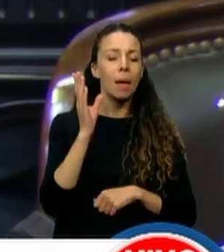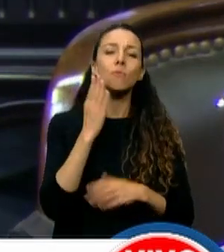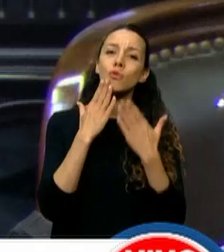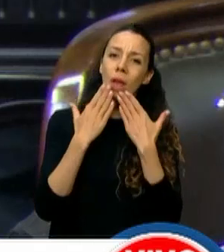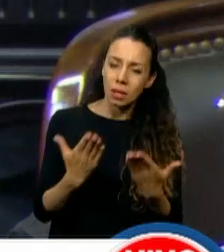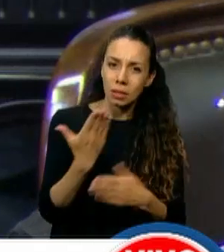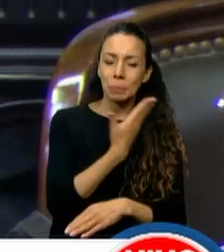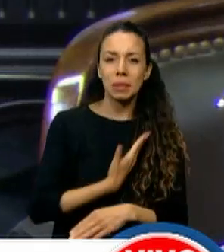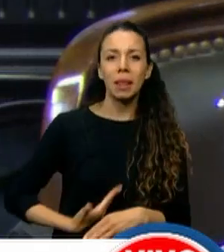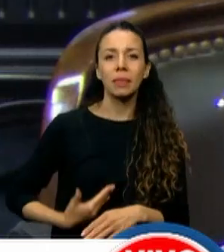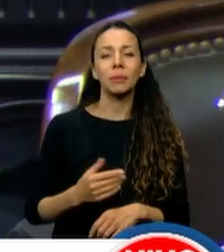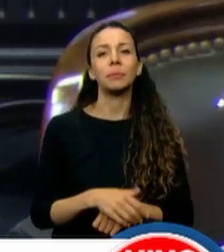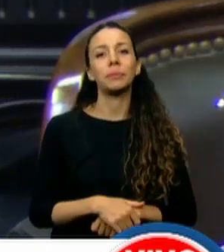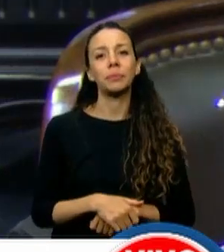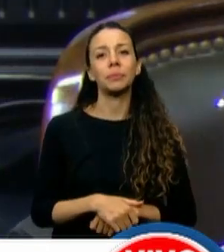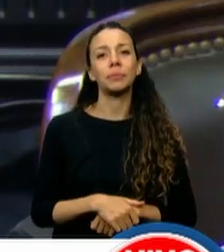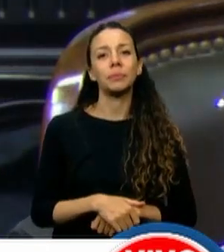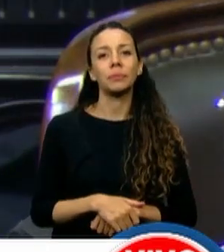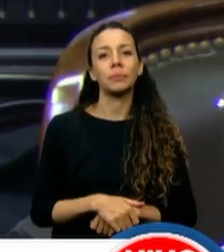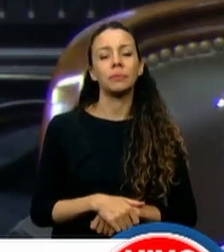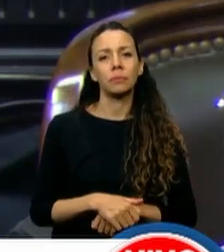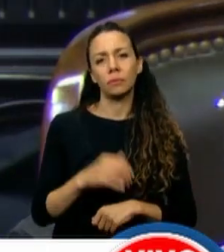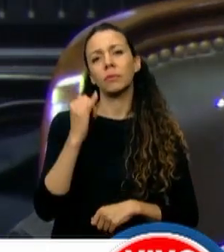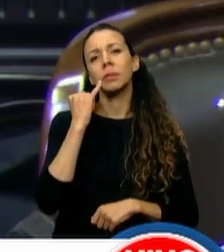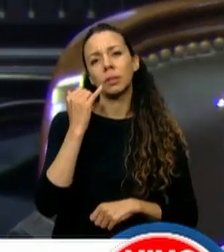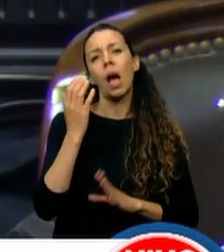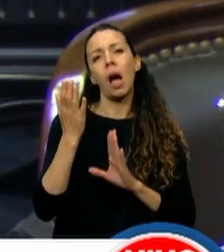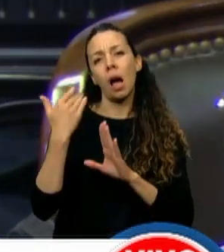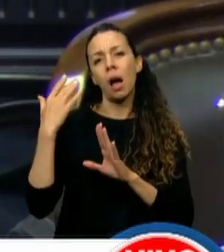Gracias, señor presidente. Ya mucho se ha hablado